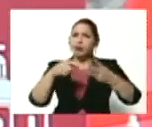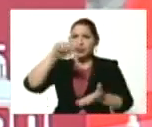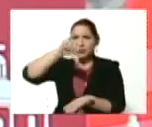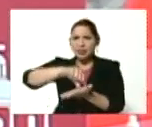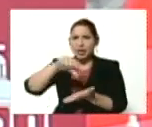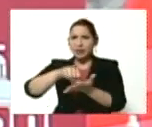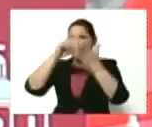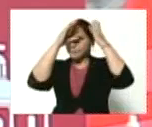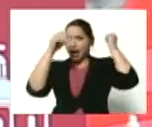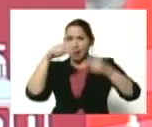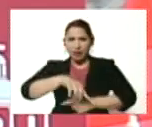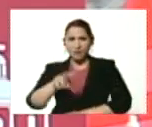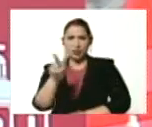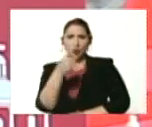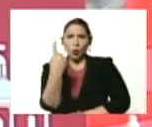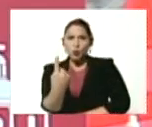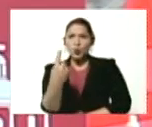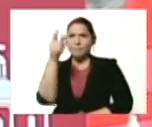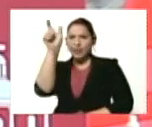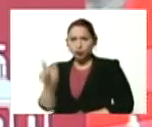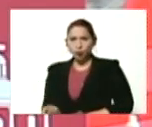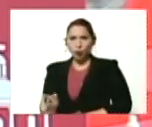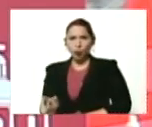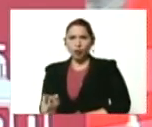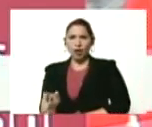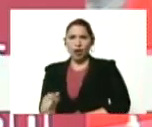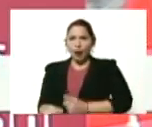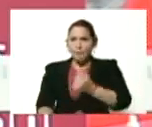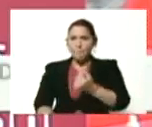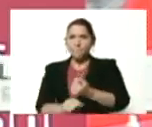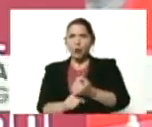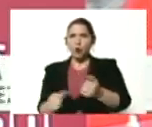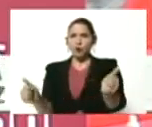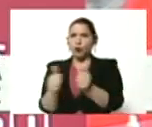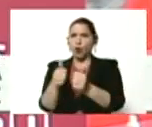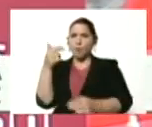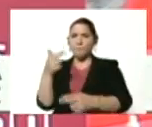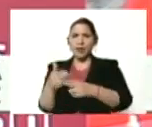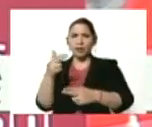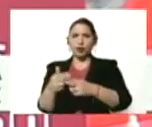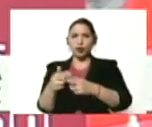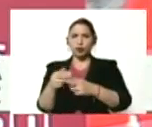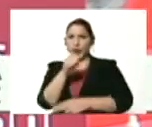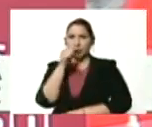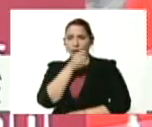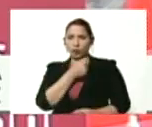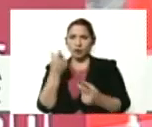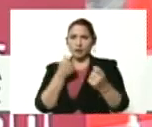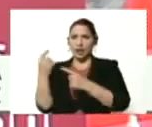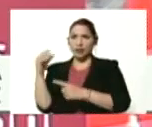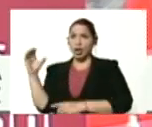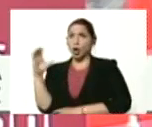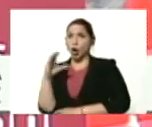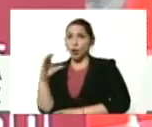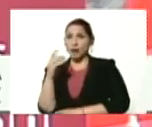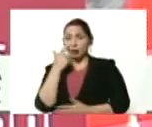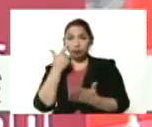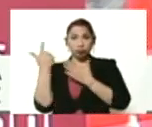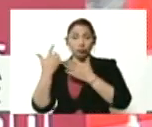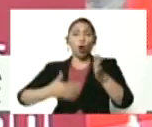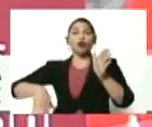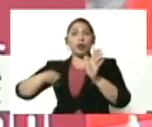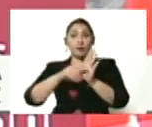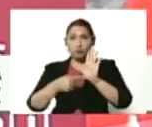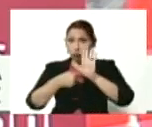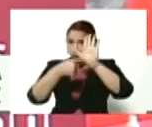embajada una persona se asoció con un peligroso narcotraficante colombiano? Aquí está él, lo mostramos en su